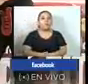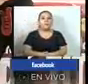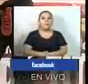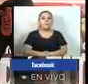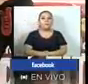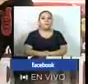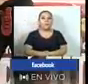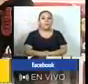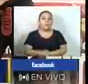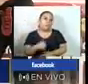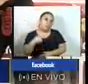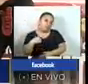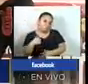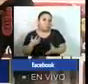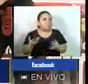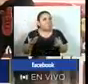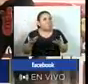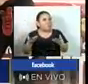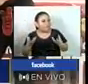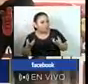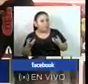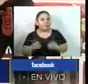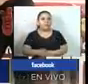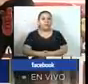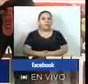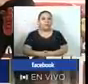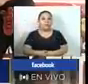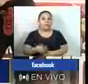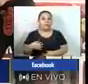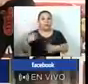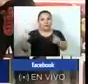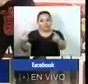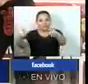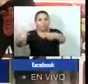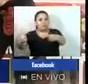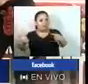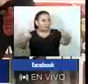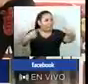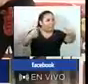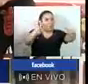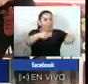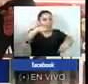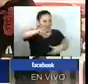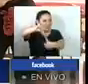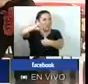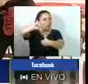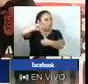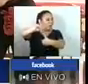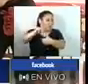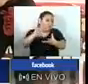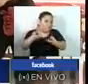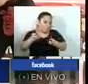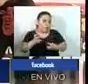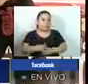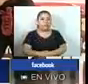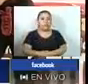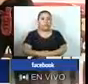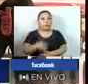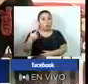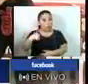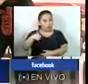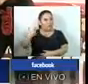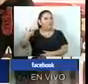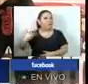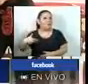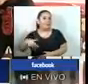igual ir a torneos internacionales centroamericanos más que todo por lo menos ya tuve la